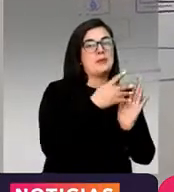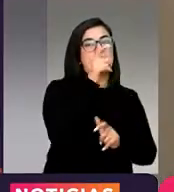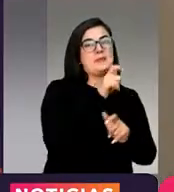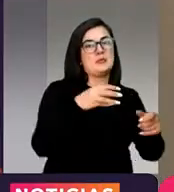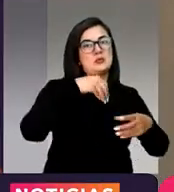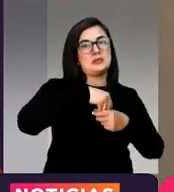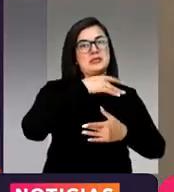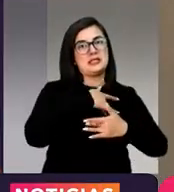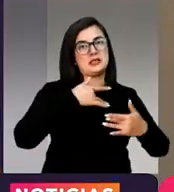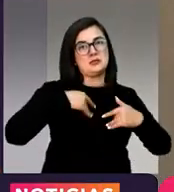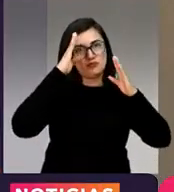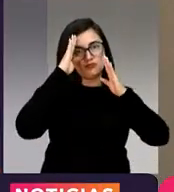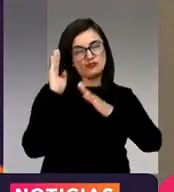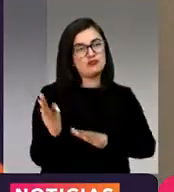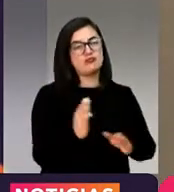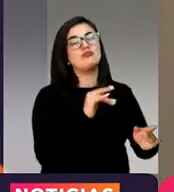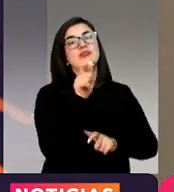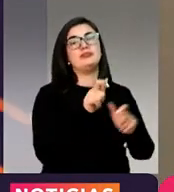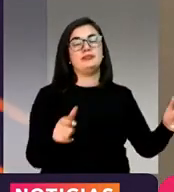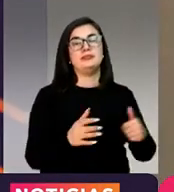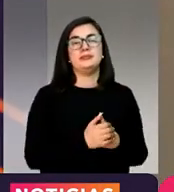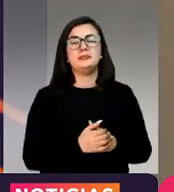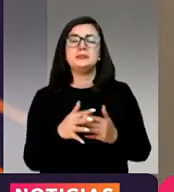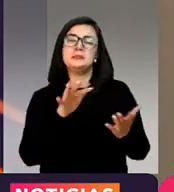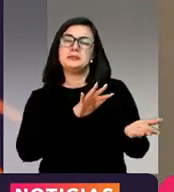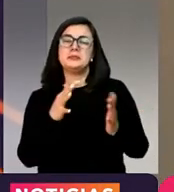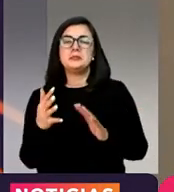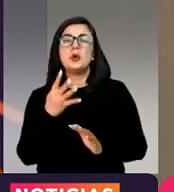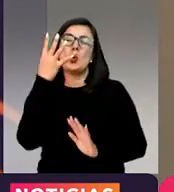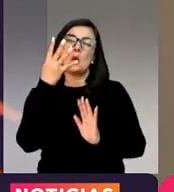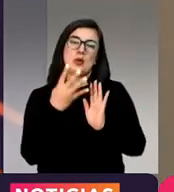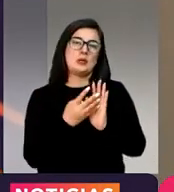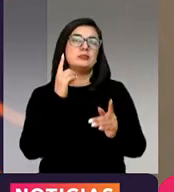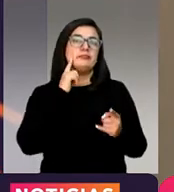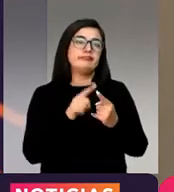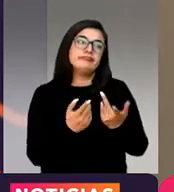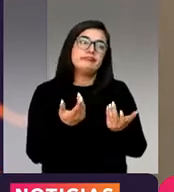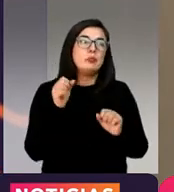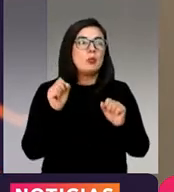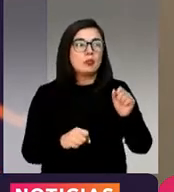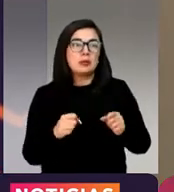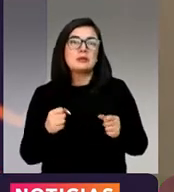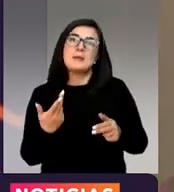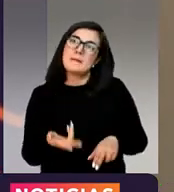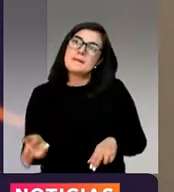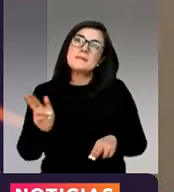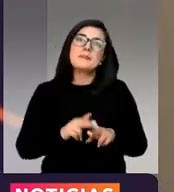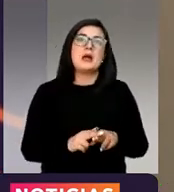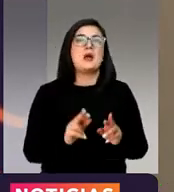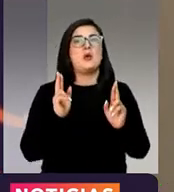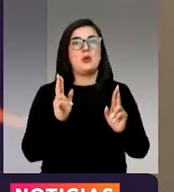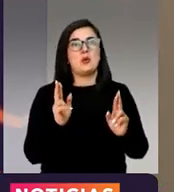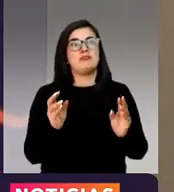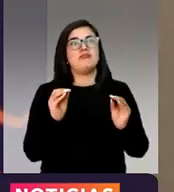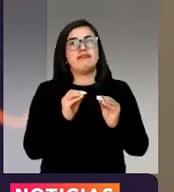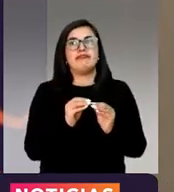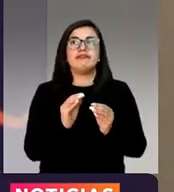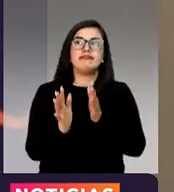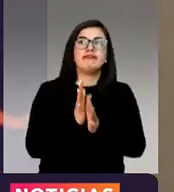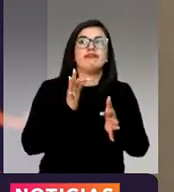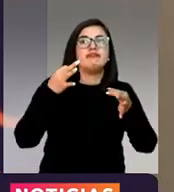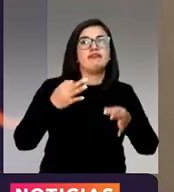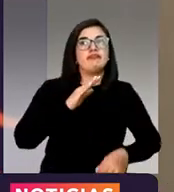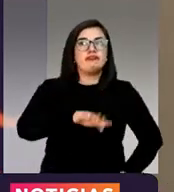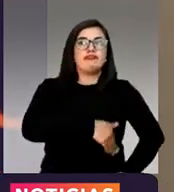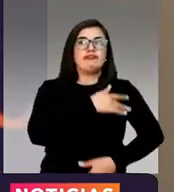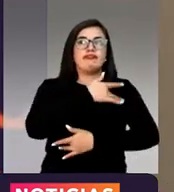salud. Tenemos por ahora un estimado de 4.000, creemos que puede ser un número mucho mayor ya cuando recibamos los reportes por parte del Ministerio de